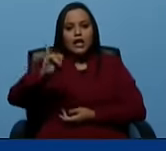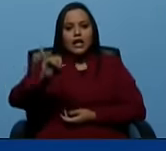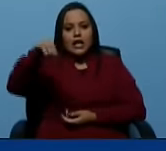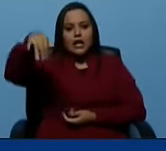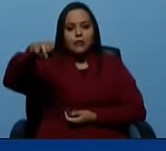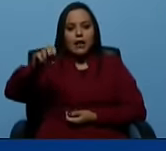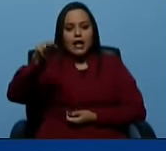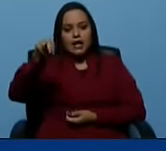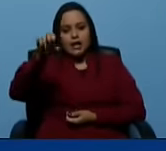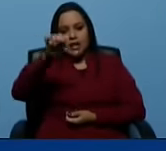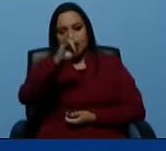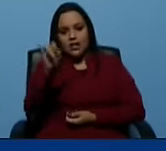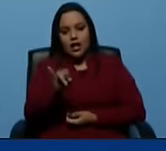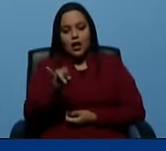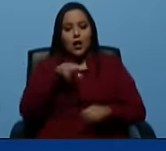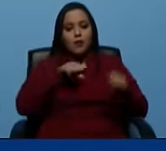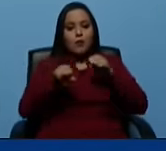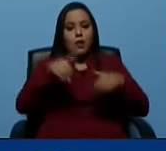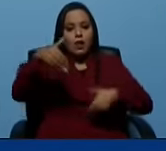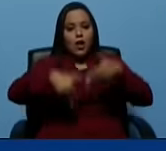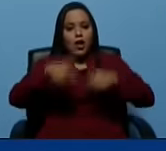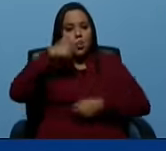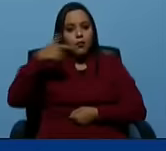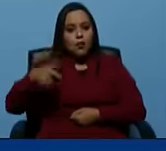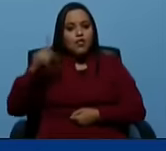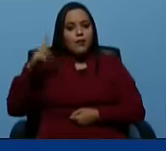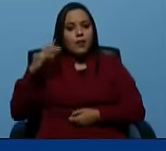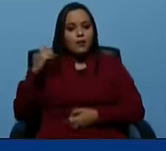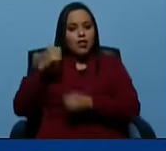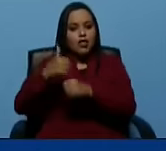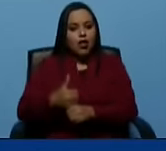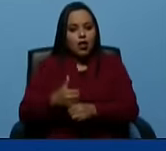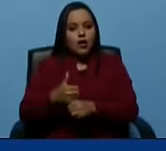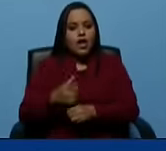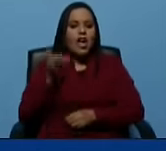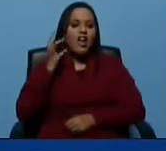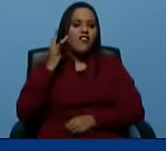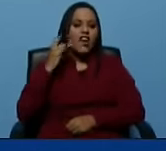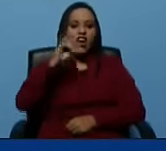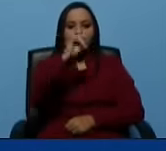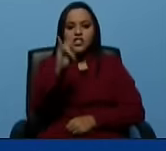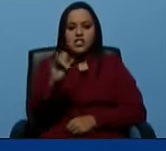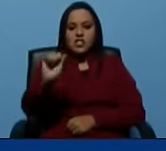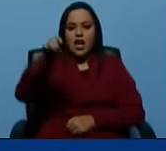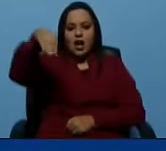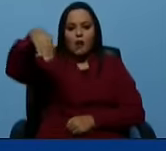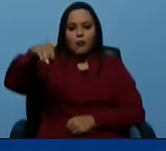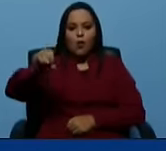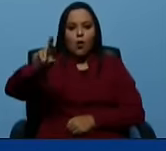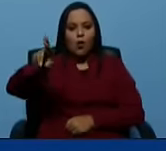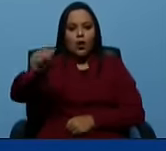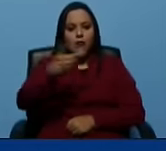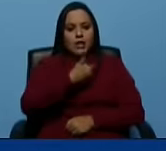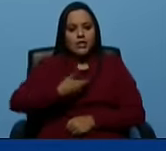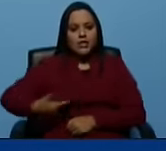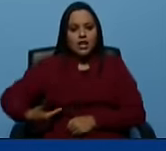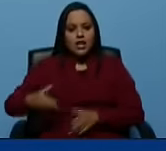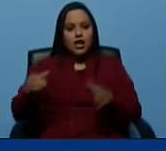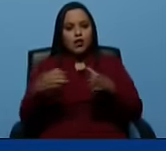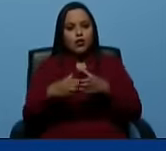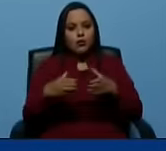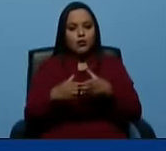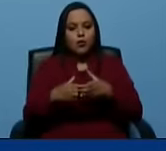Pueblo, al pastor evangélico Osvaldo Zamora, presidente de la Organización Renovadora